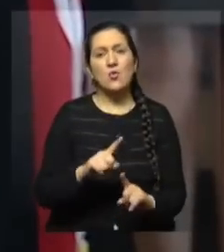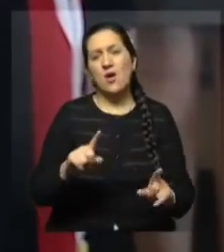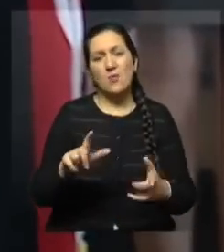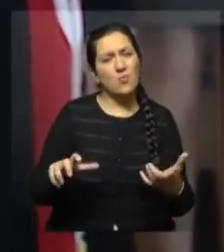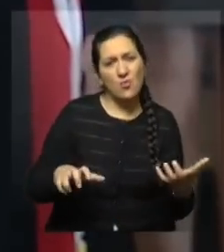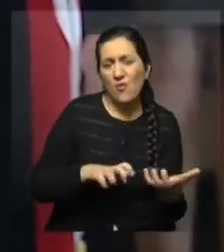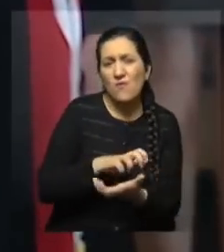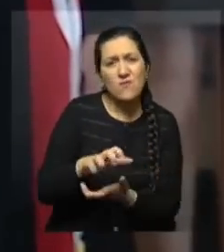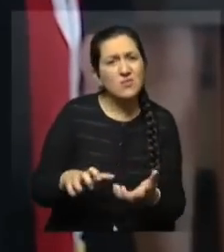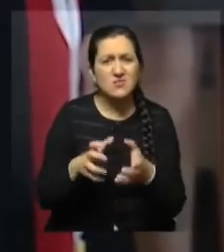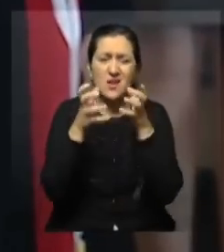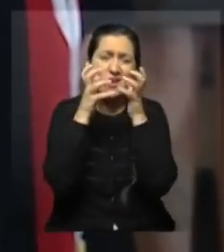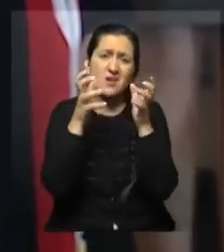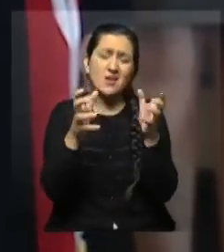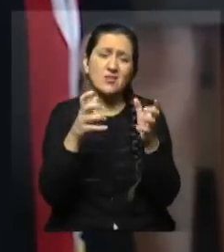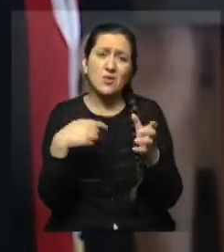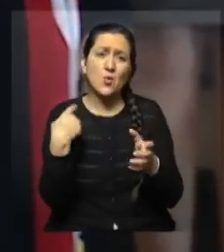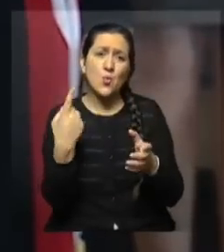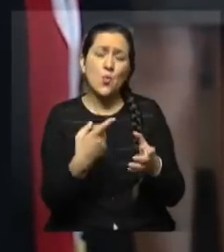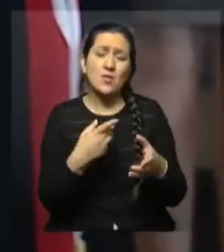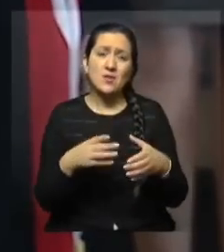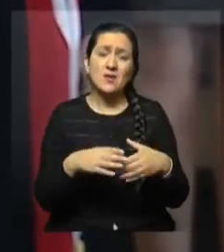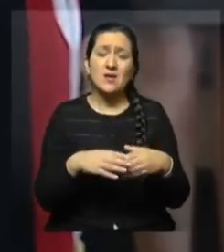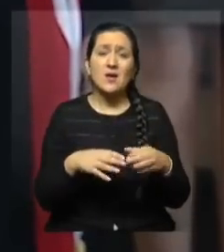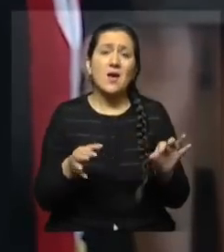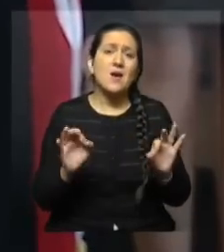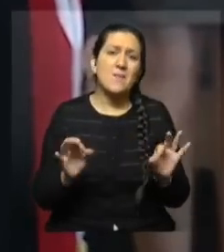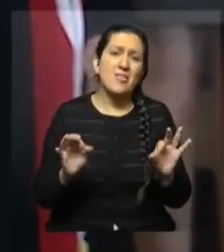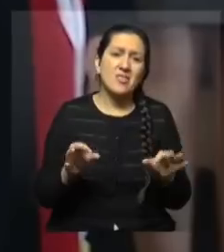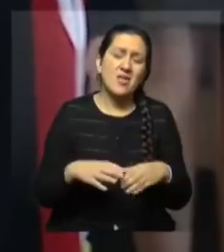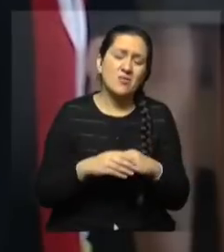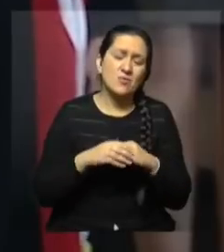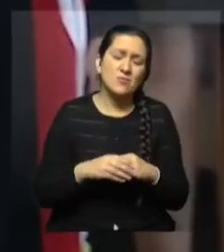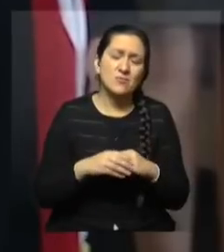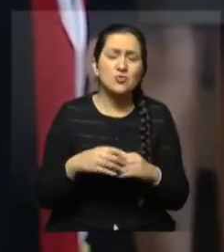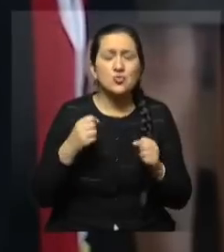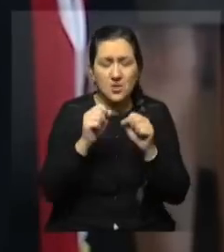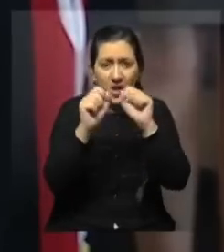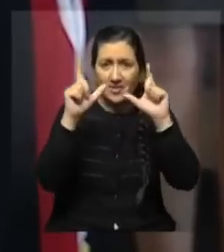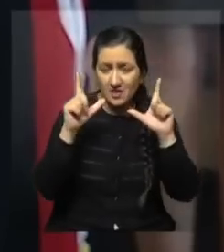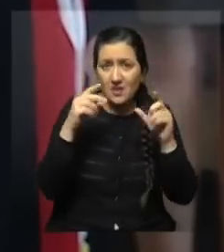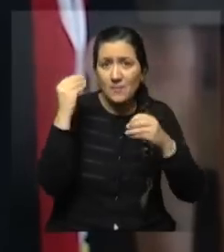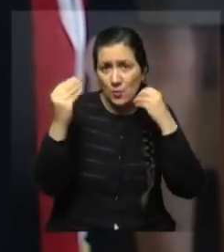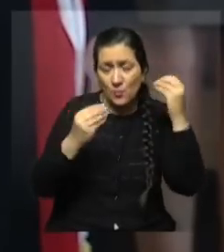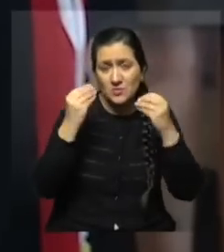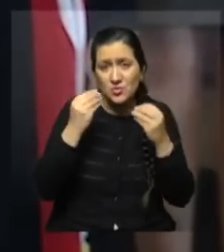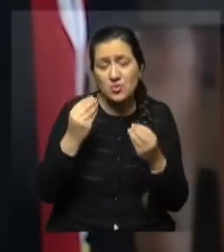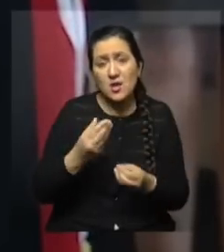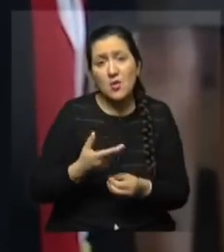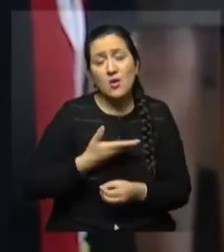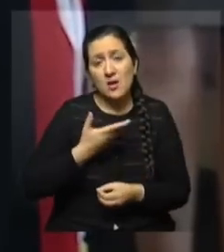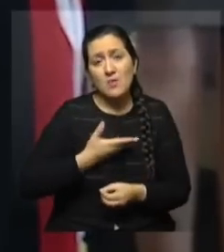que pongan en riesgo nuestra hermandad como peruanos estoy atenta a las preocupaciones y demandas sociales